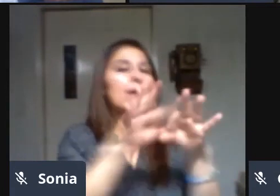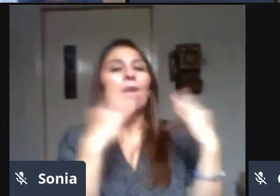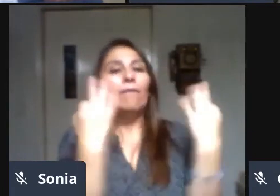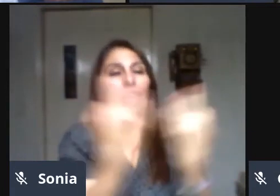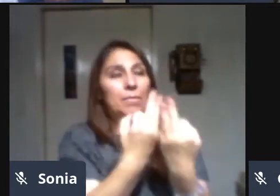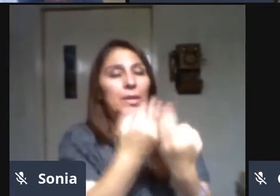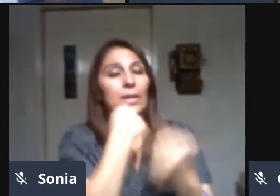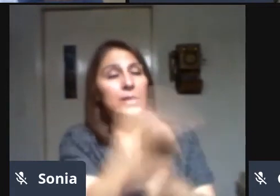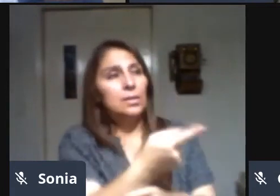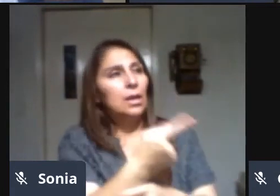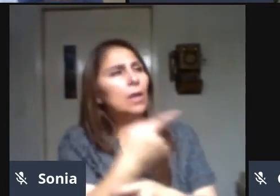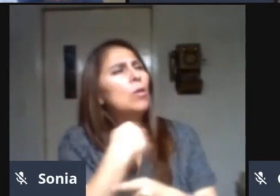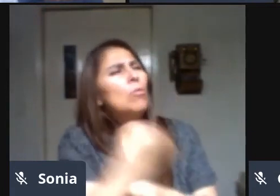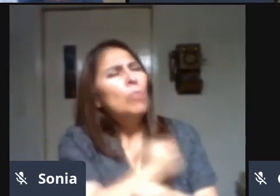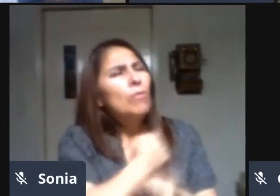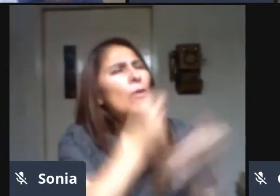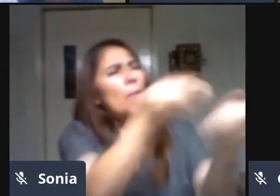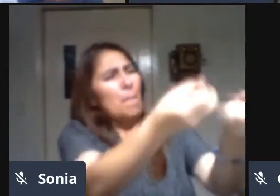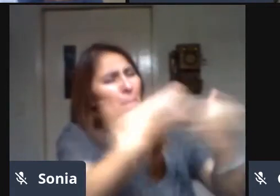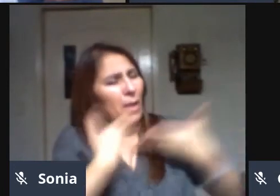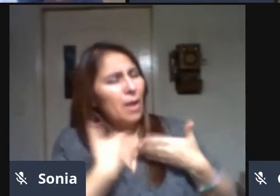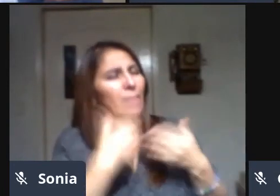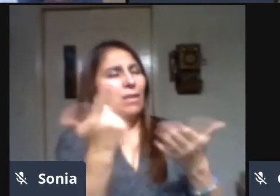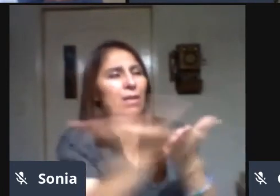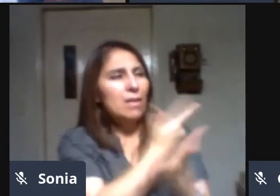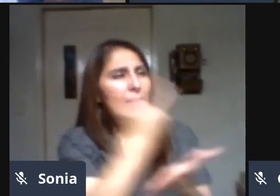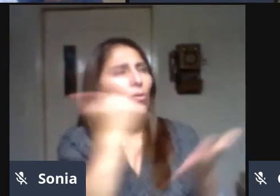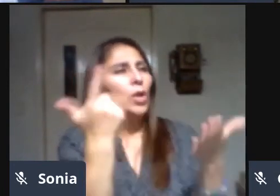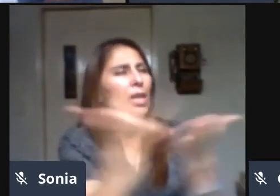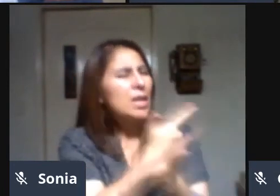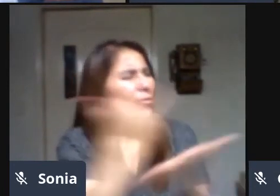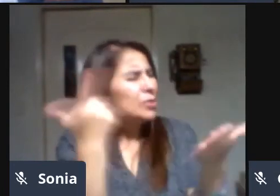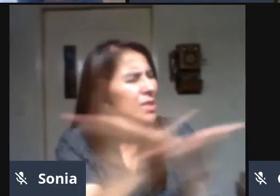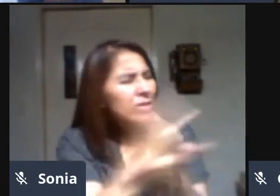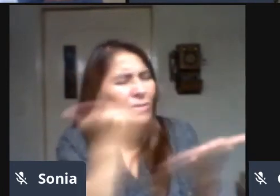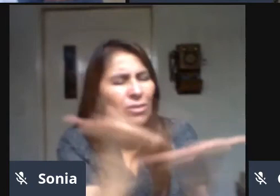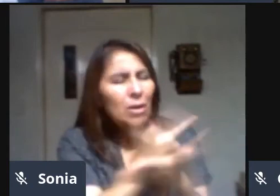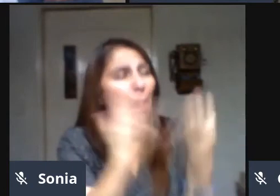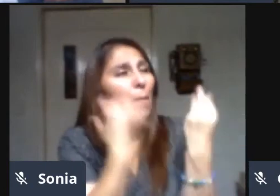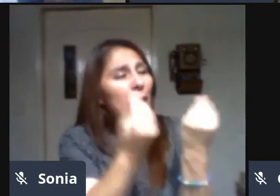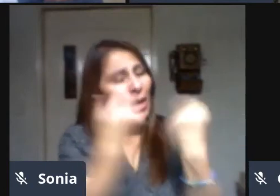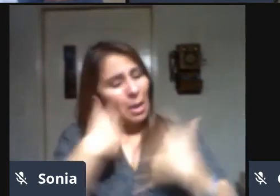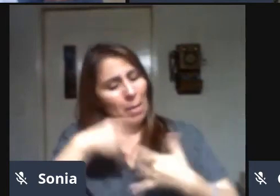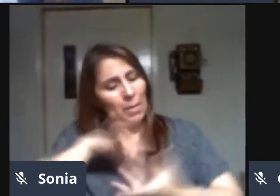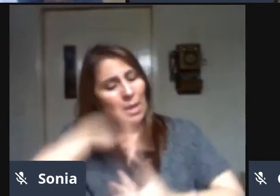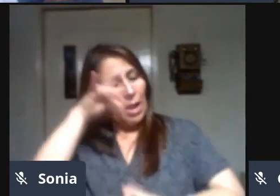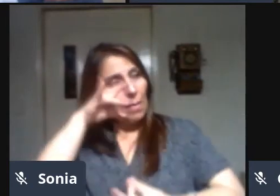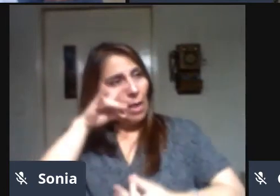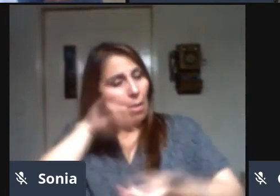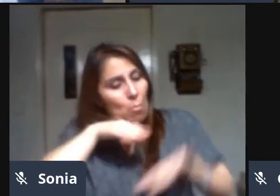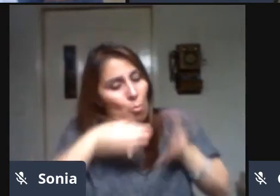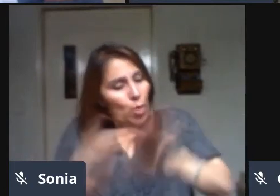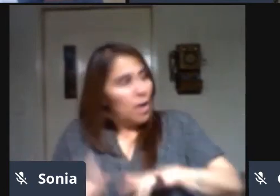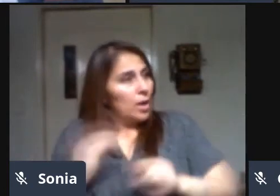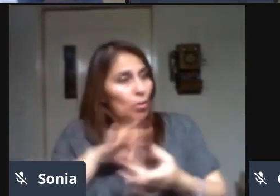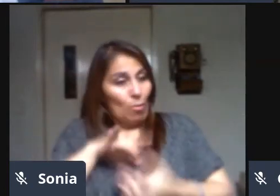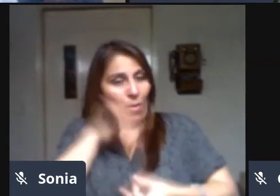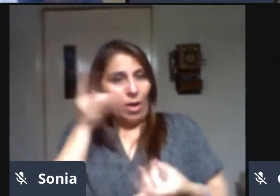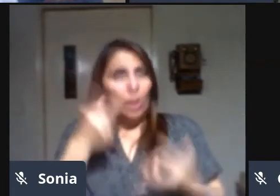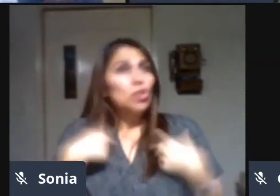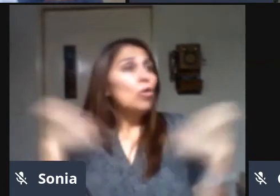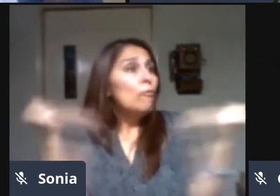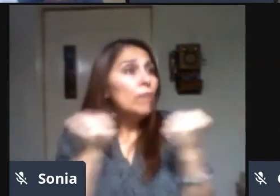enviarme libros y muchos libros para que mi alma no muera tenía frío y no pedía fuego